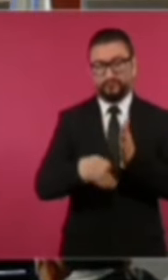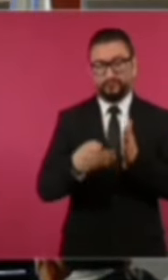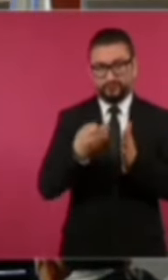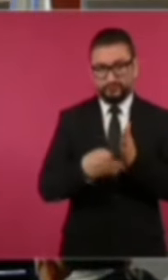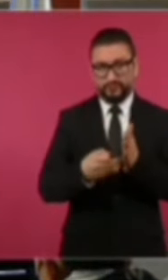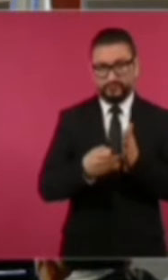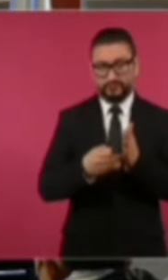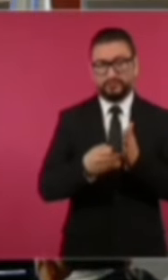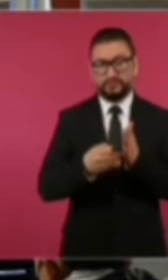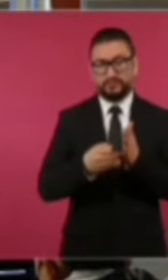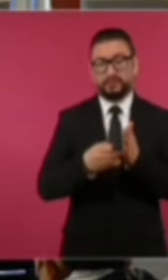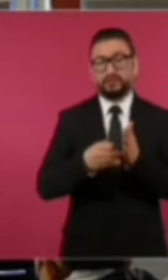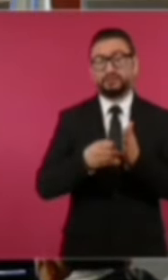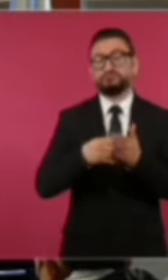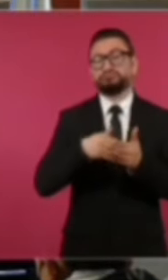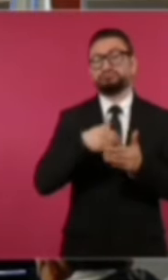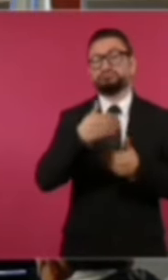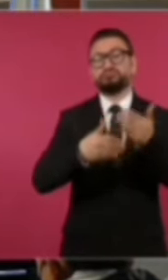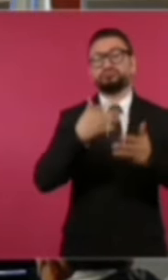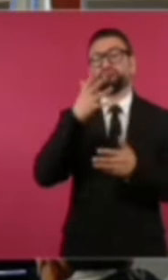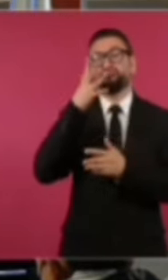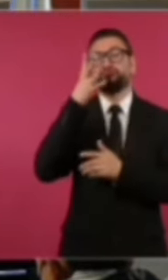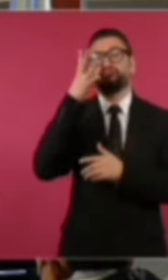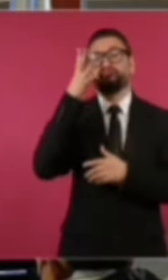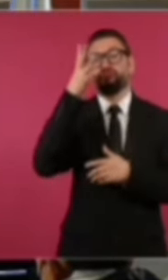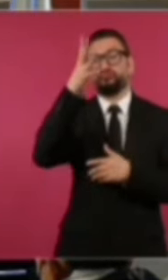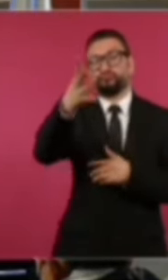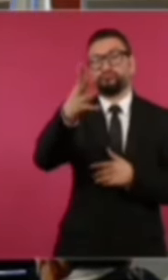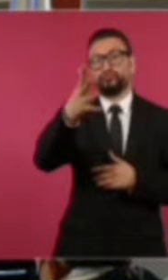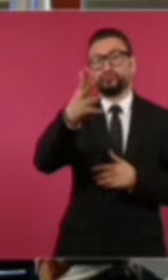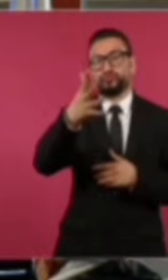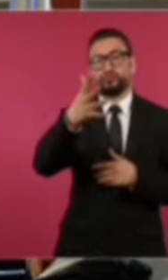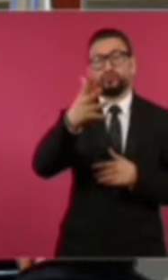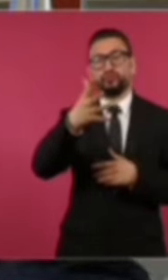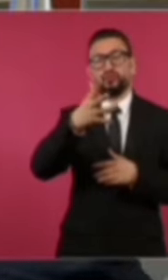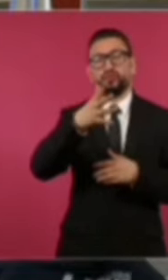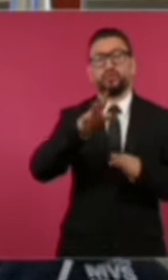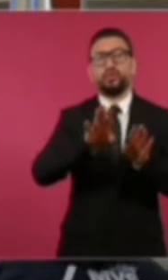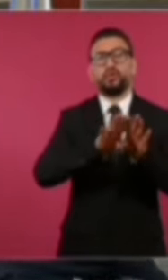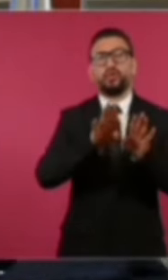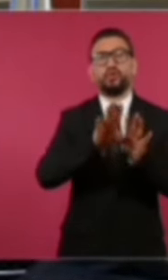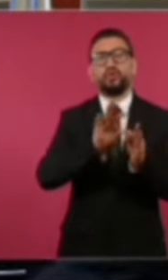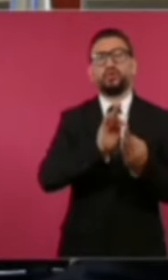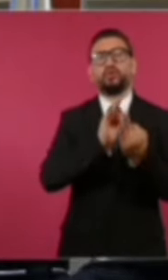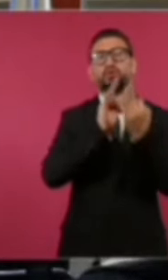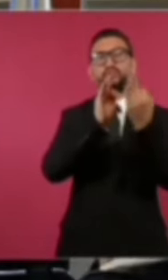se iba a querer resolver en el futuro con lo bélico.